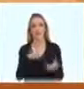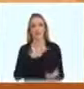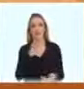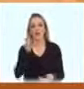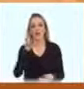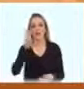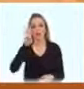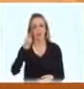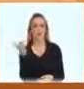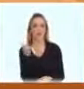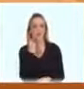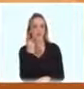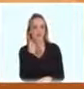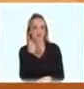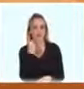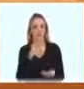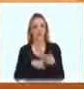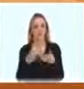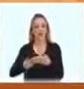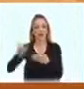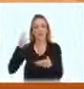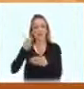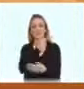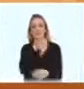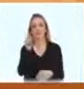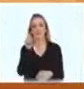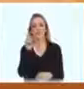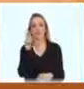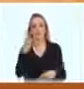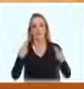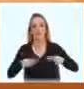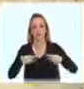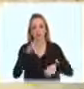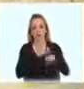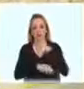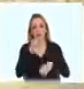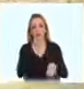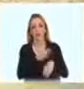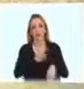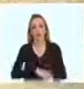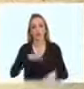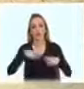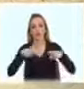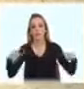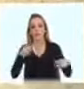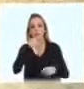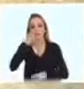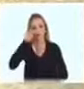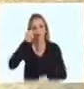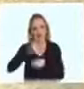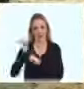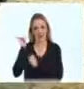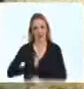1.028 empleados cuando en la pasada legislatura eran 723 trabajadores cabe mencionar que ni el secretario general del congreso